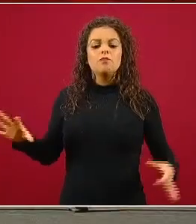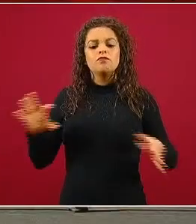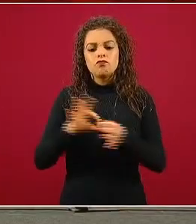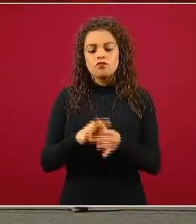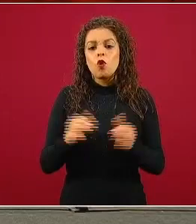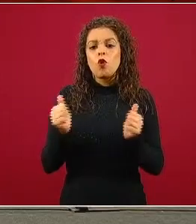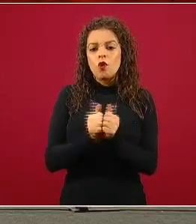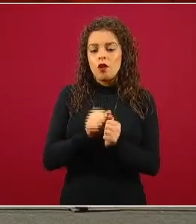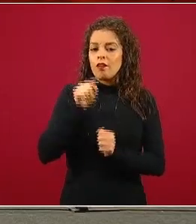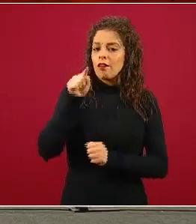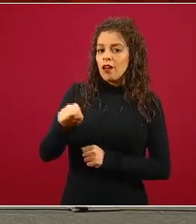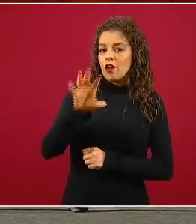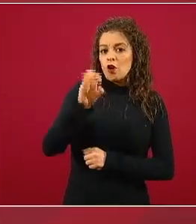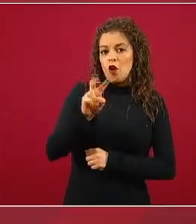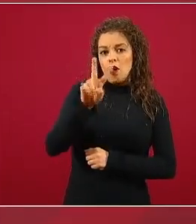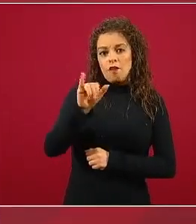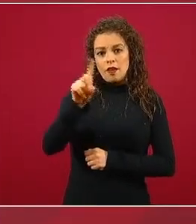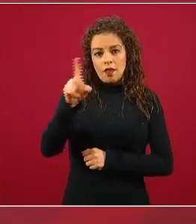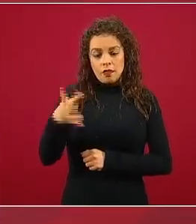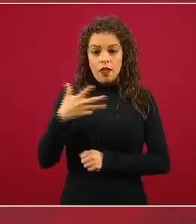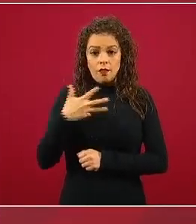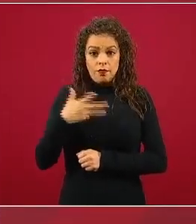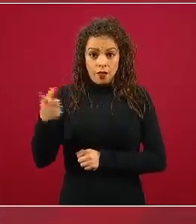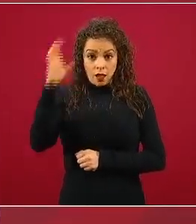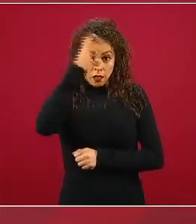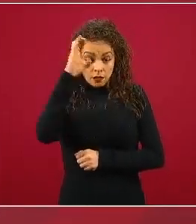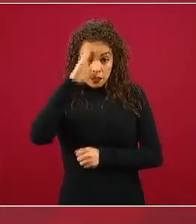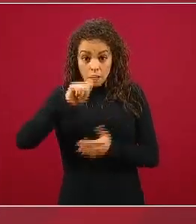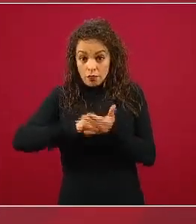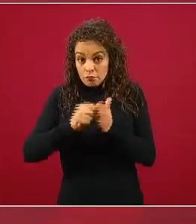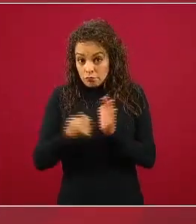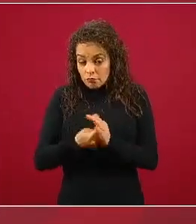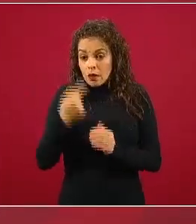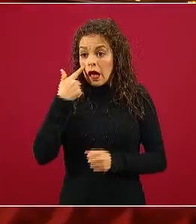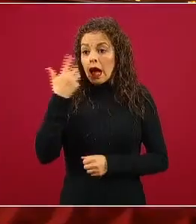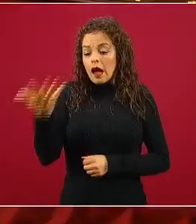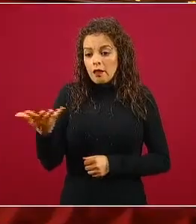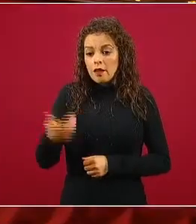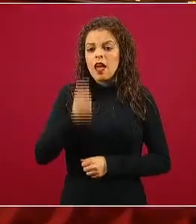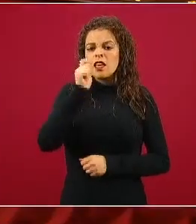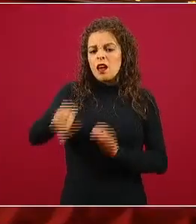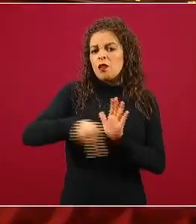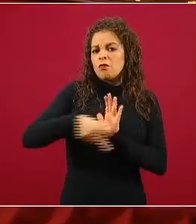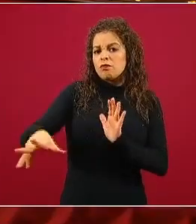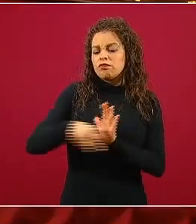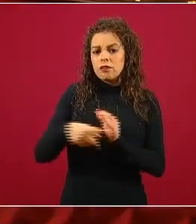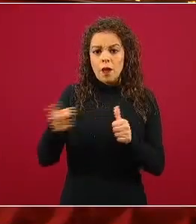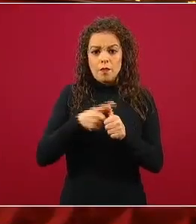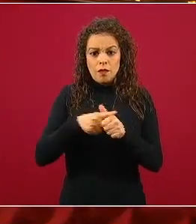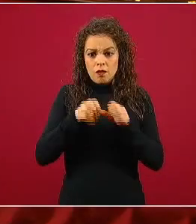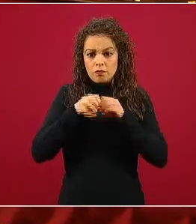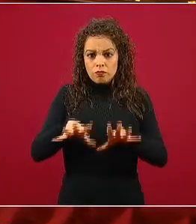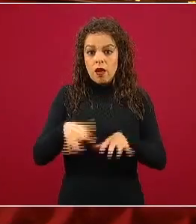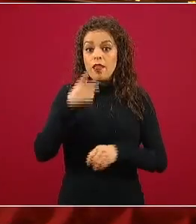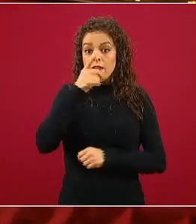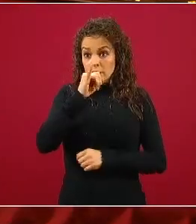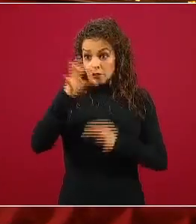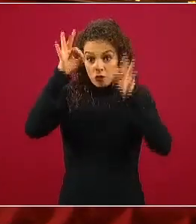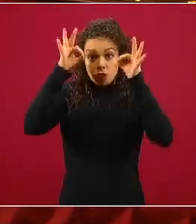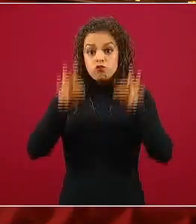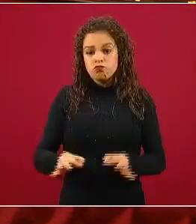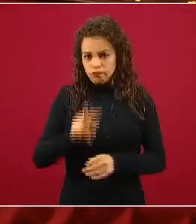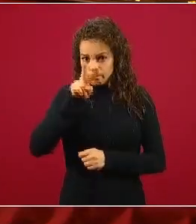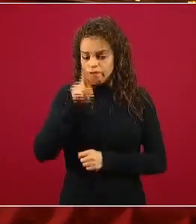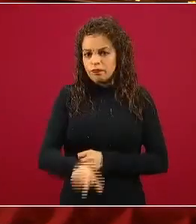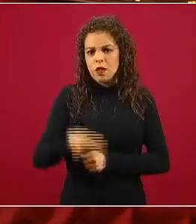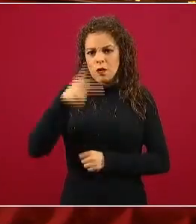Estamos investigando si hay mérito científico y técnico. La primera nota de prensa sugería que era un caso real, pero no hemos